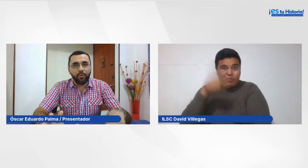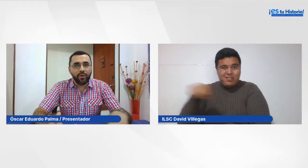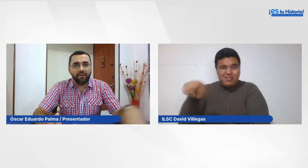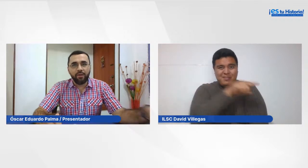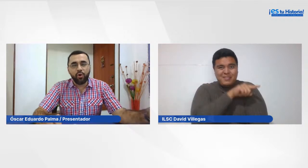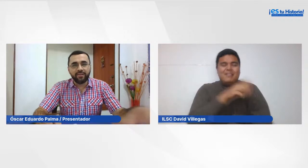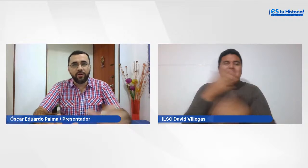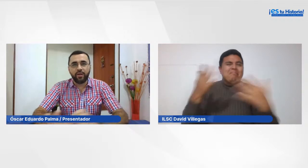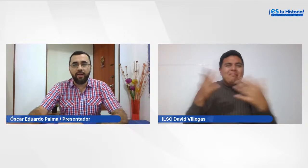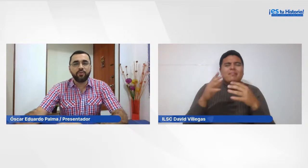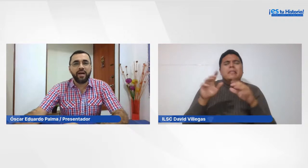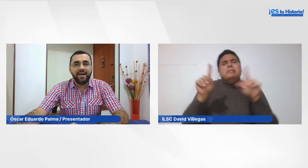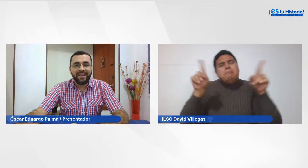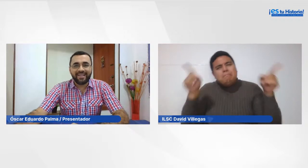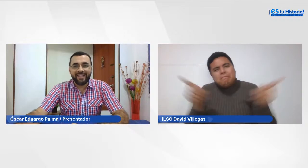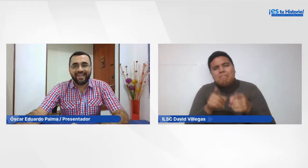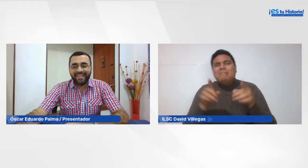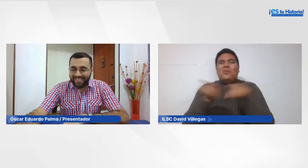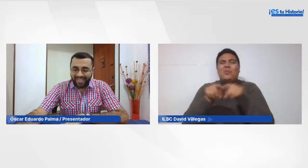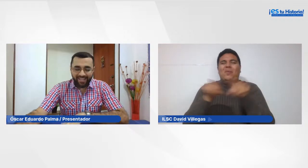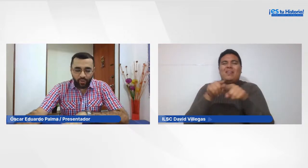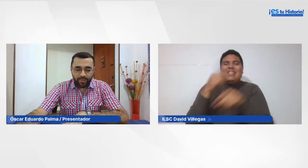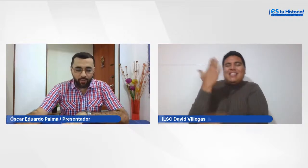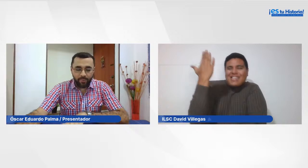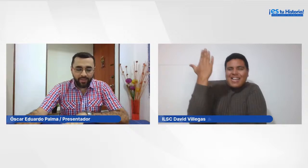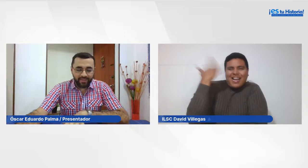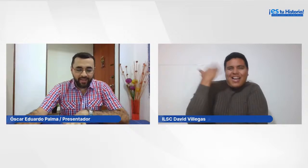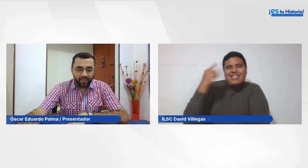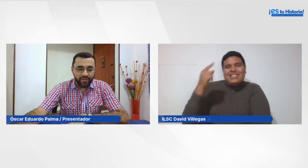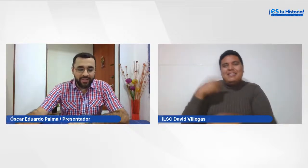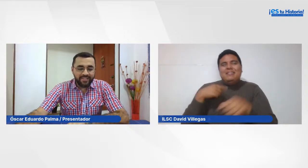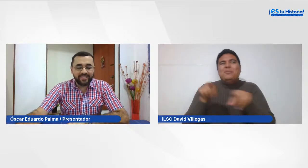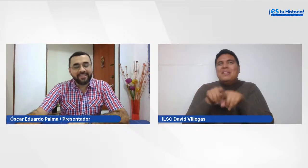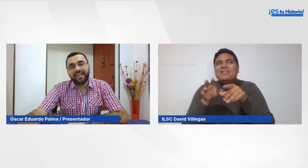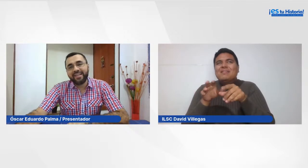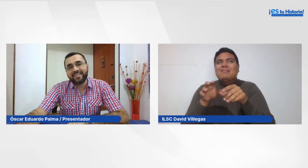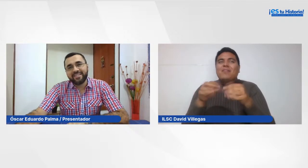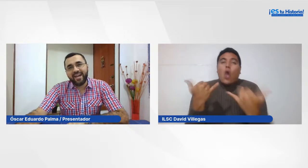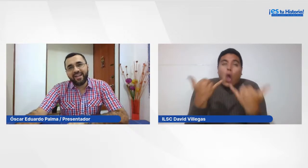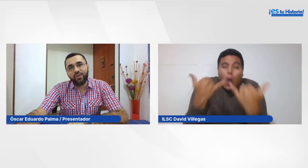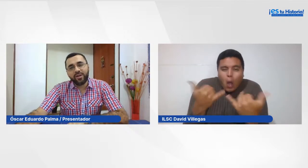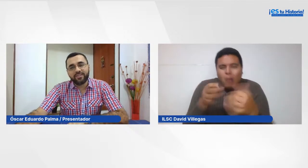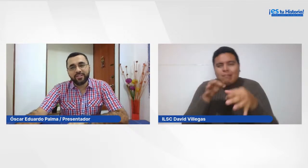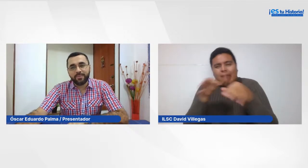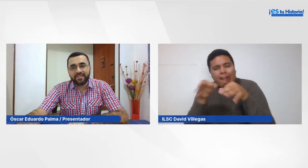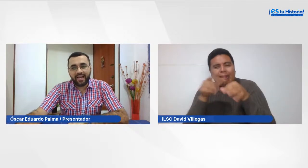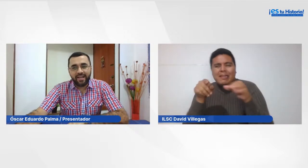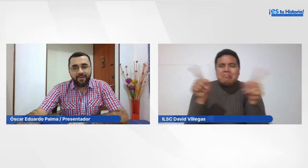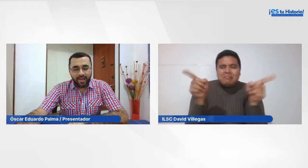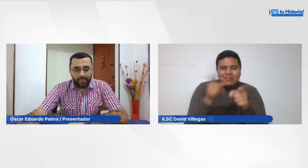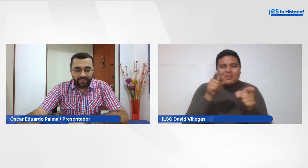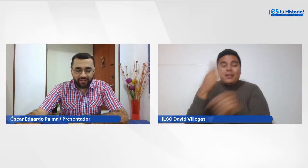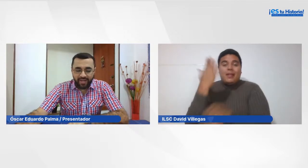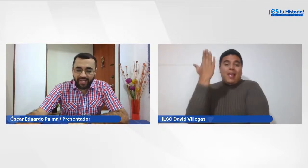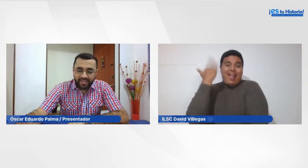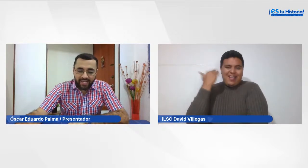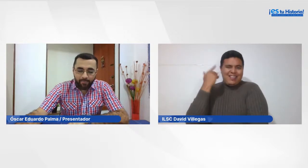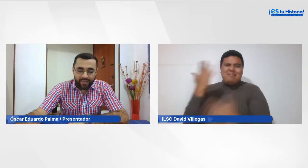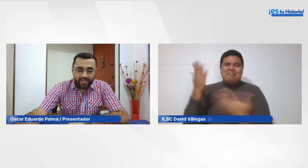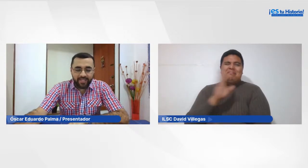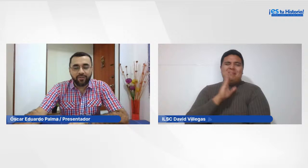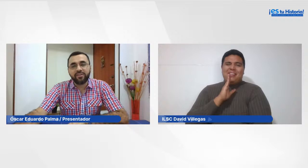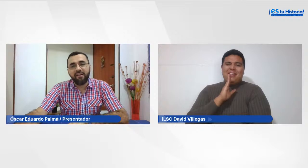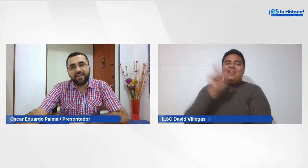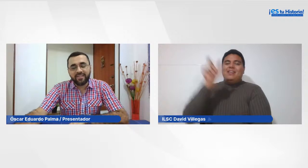un preámbulo, una abreboca de lo que vamos a tratar el día de hoy, el programa del día de hoy. Se trata de la licenciada en Educación Especial, la maestra